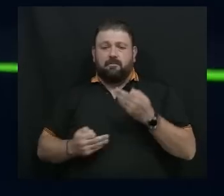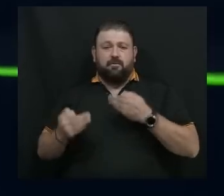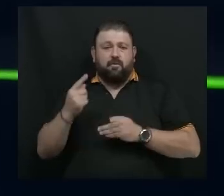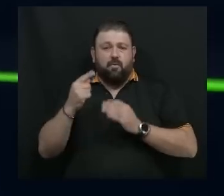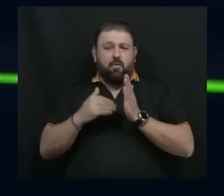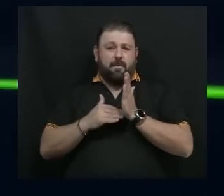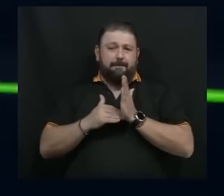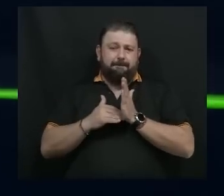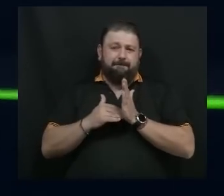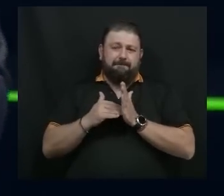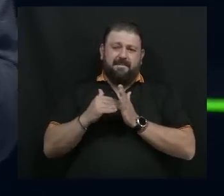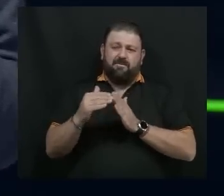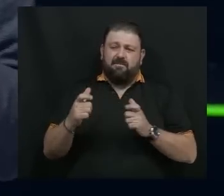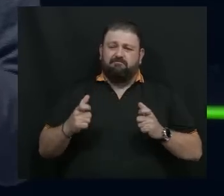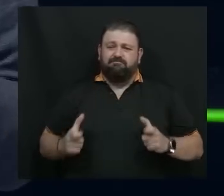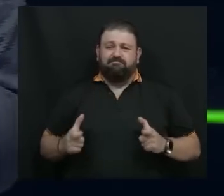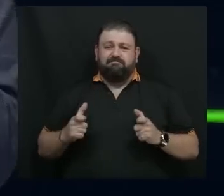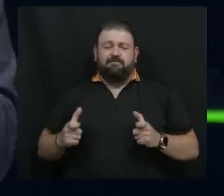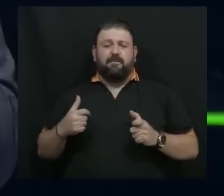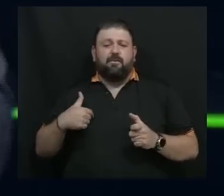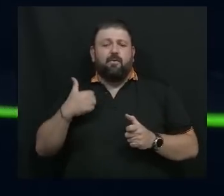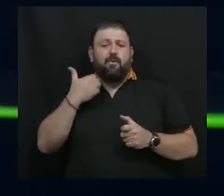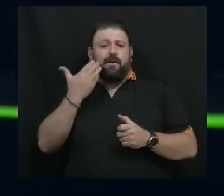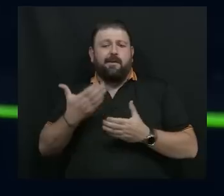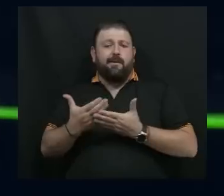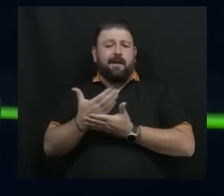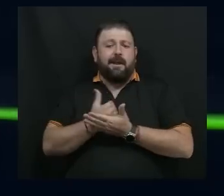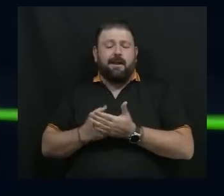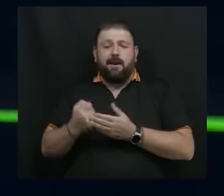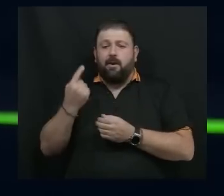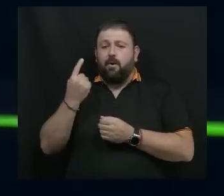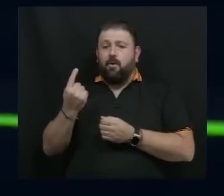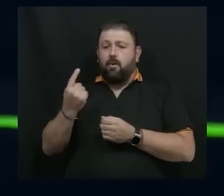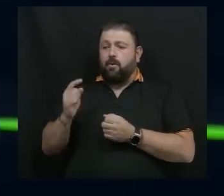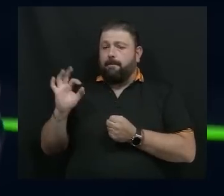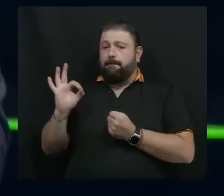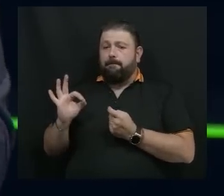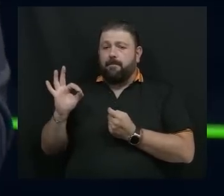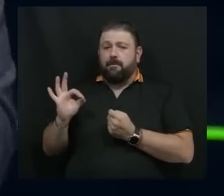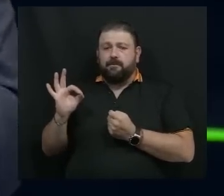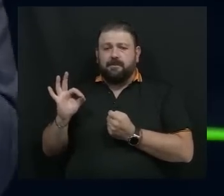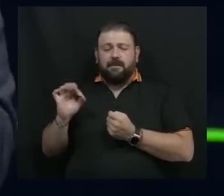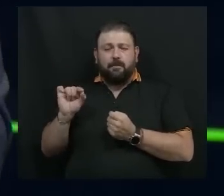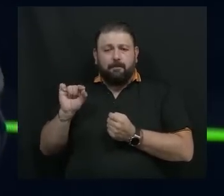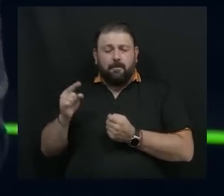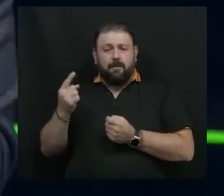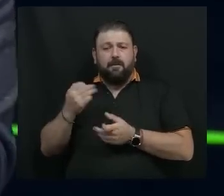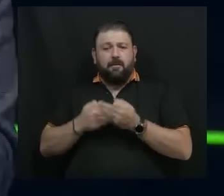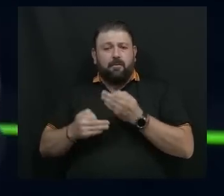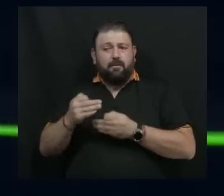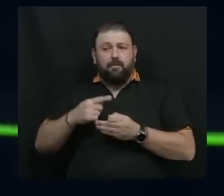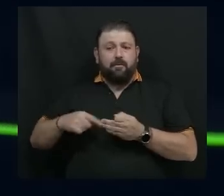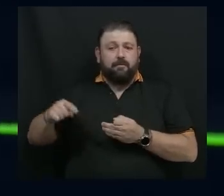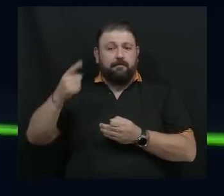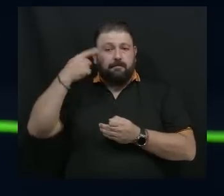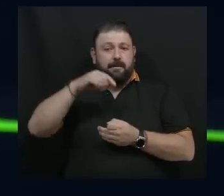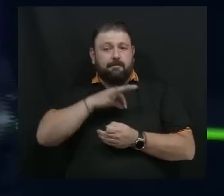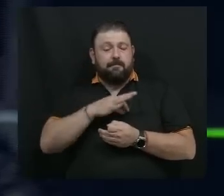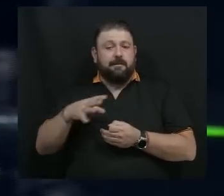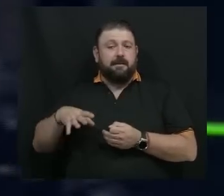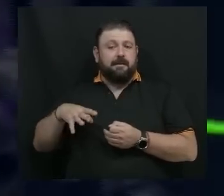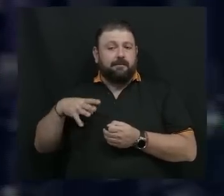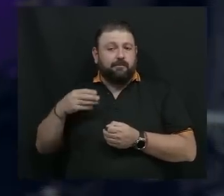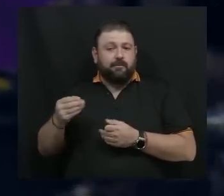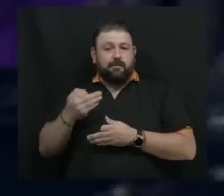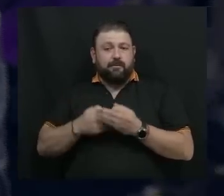100 personas que el 100% de mi propio esfuerzo. Prefiero ganarme el 1% de 100 personas que el 100% de mi